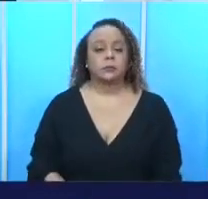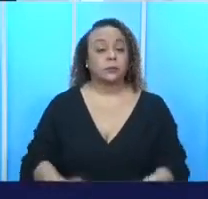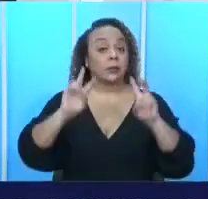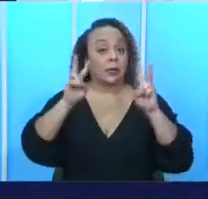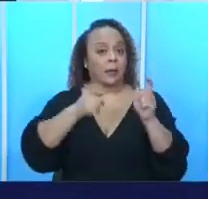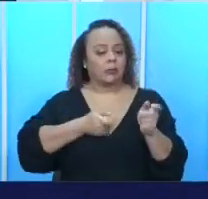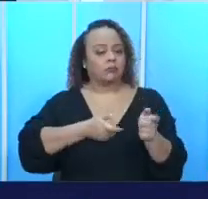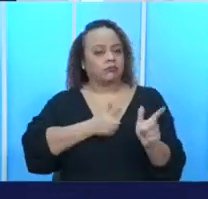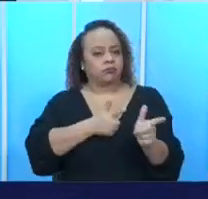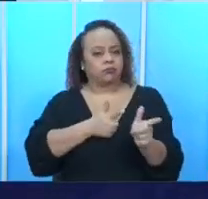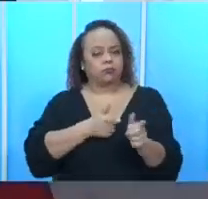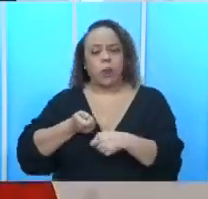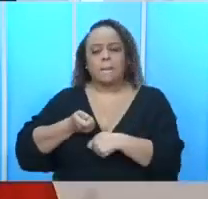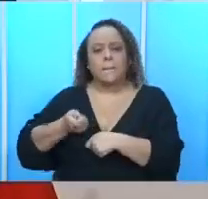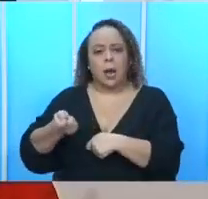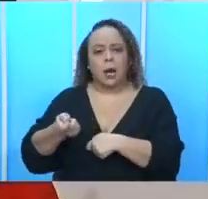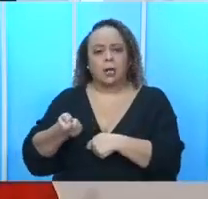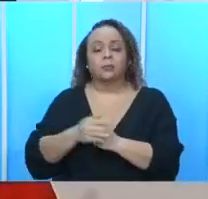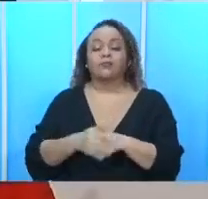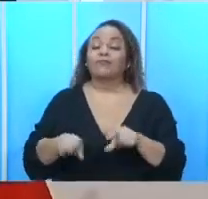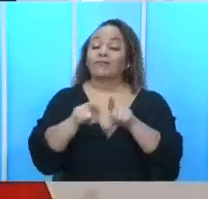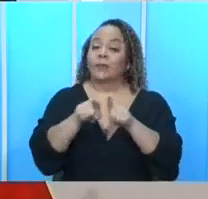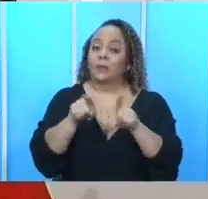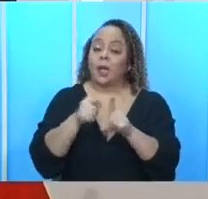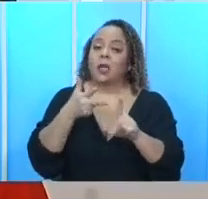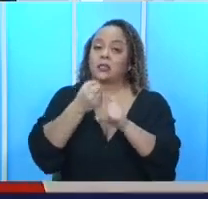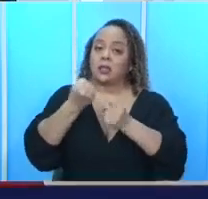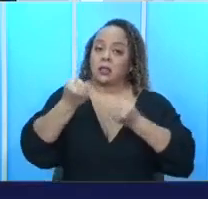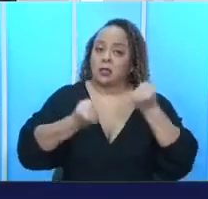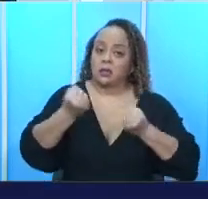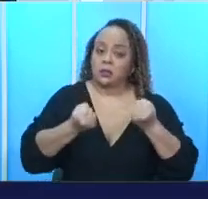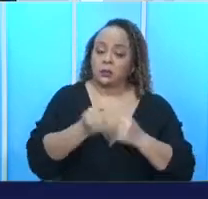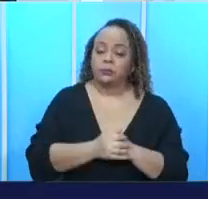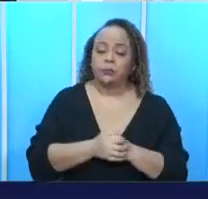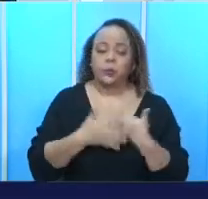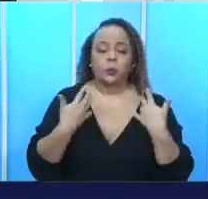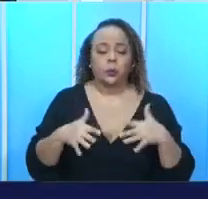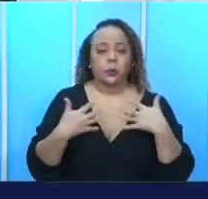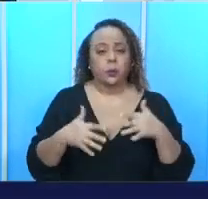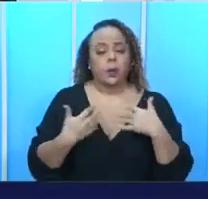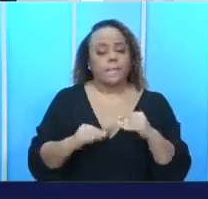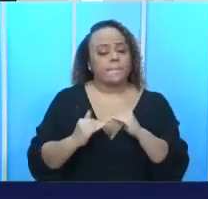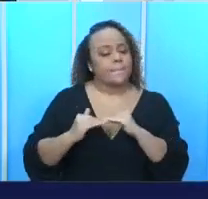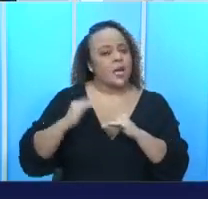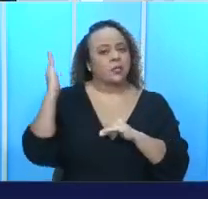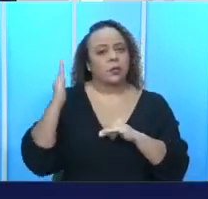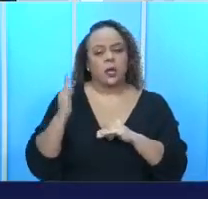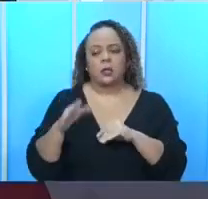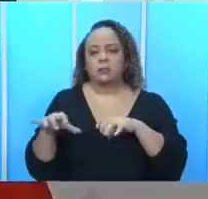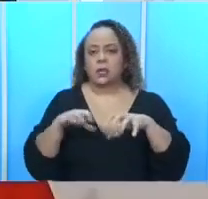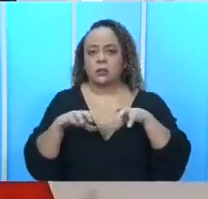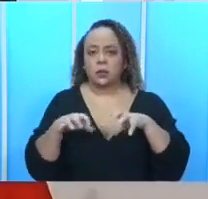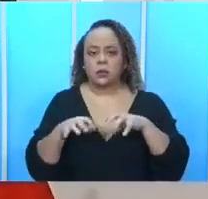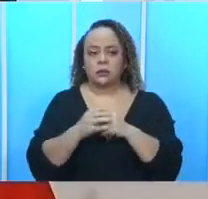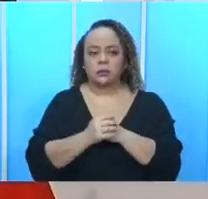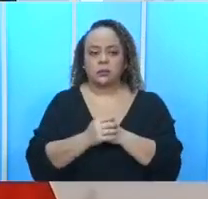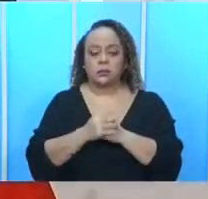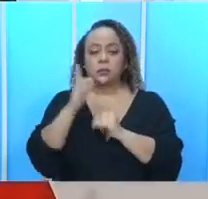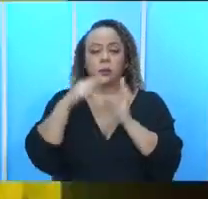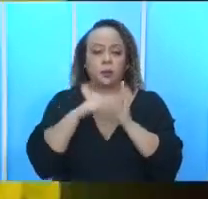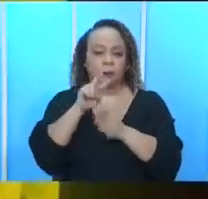fuego, arma blanca, siendo también los accidentes de tránsito los que nos ocupan una mayor cantidad de atenciones durante